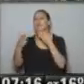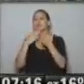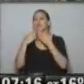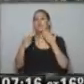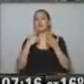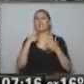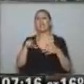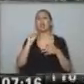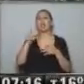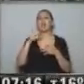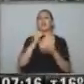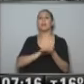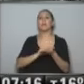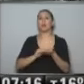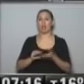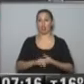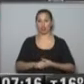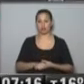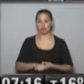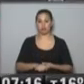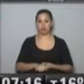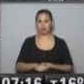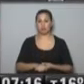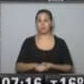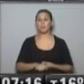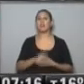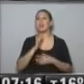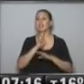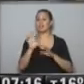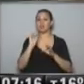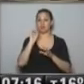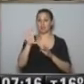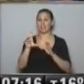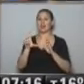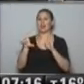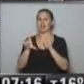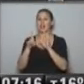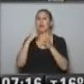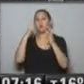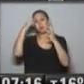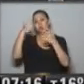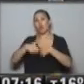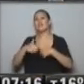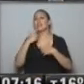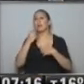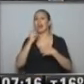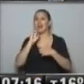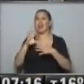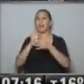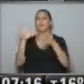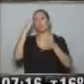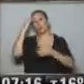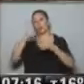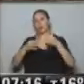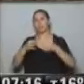en la Cámara de Diputados. Con el ingreso al Congreso de los proyectos para democratizar la justicia, los integrantes